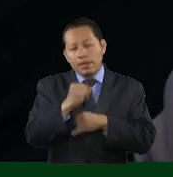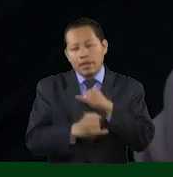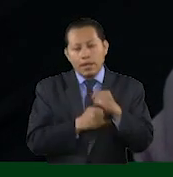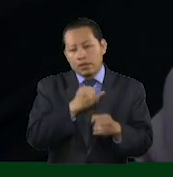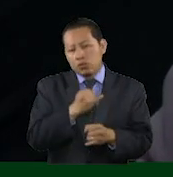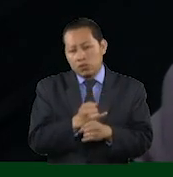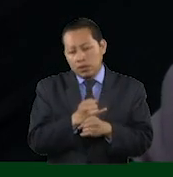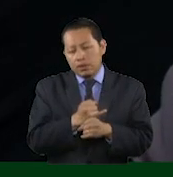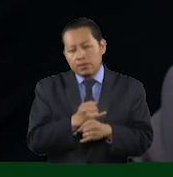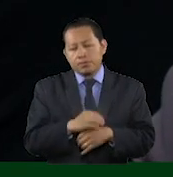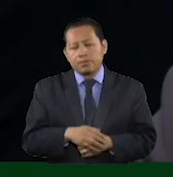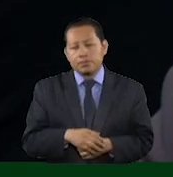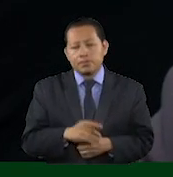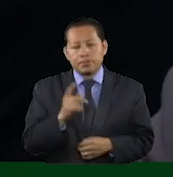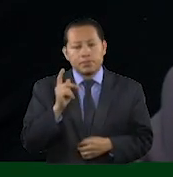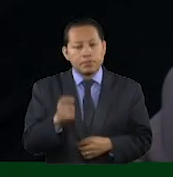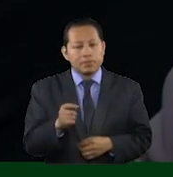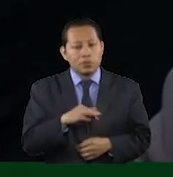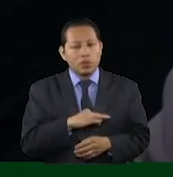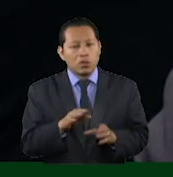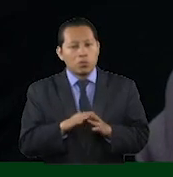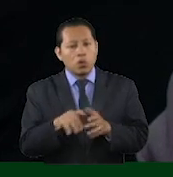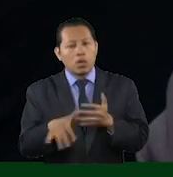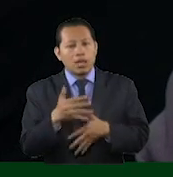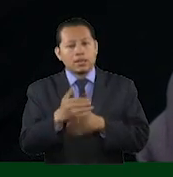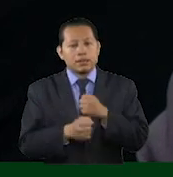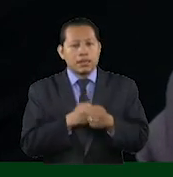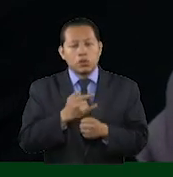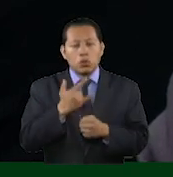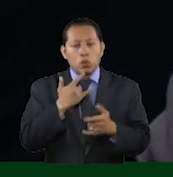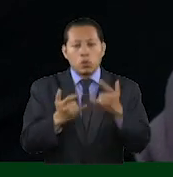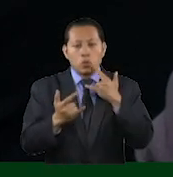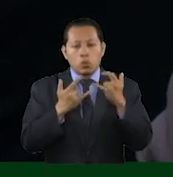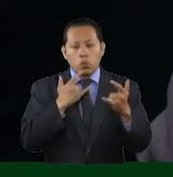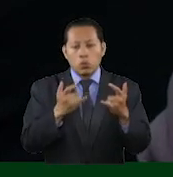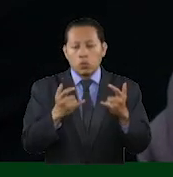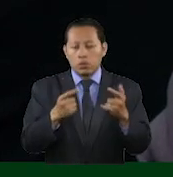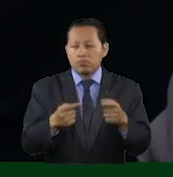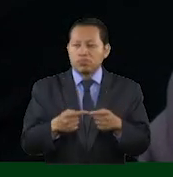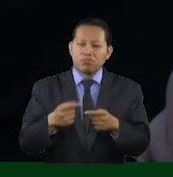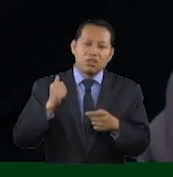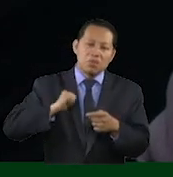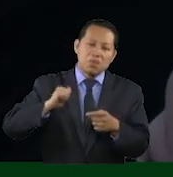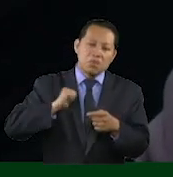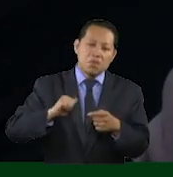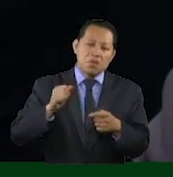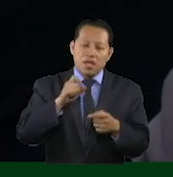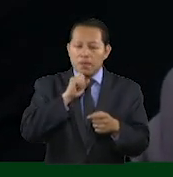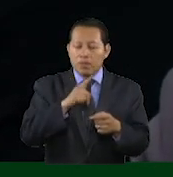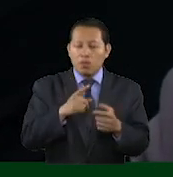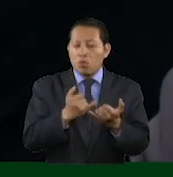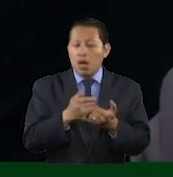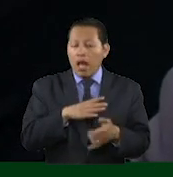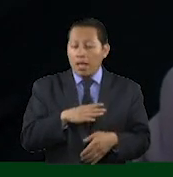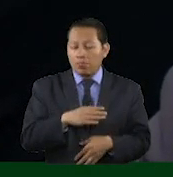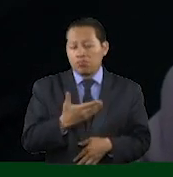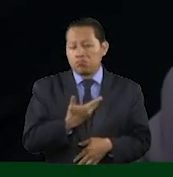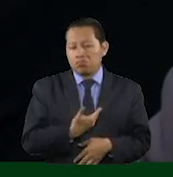internacional, que han sido 15 años de lucha con nuestros antepasados, presidentes municipales, que